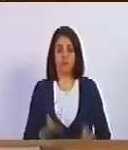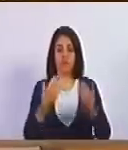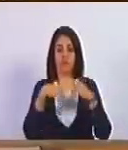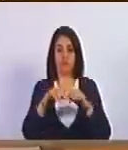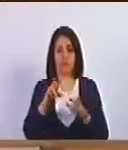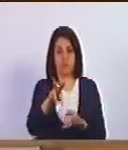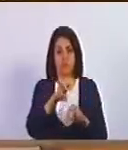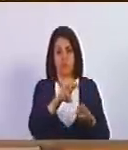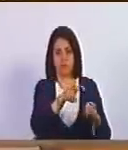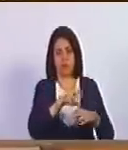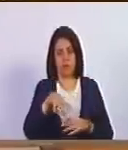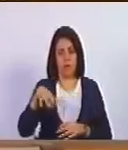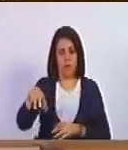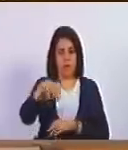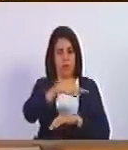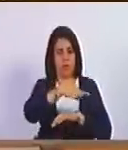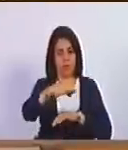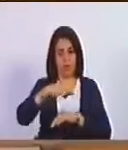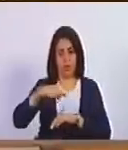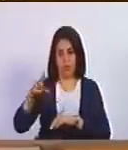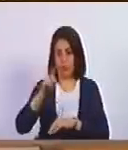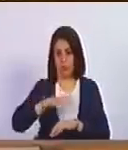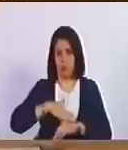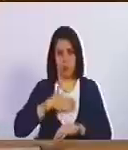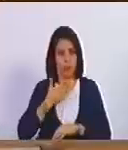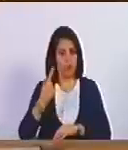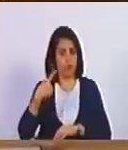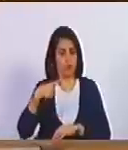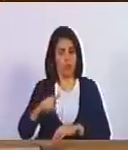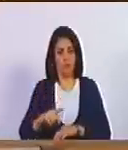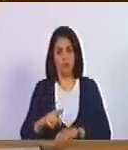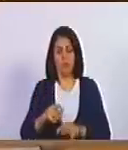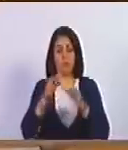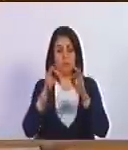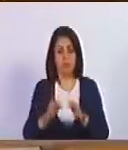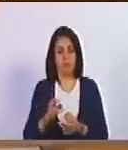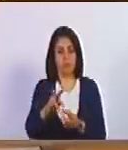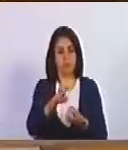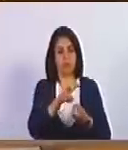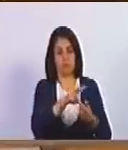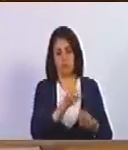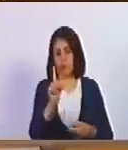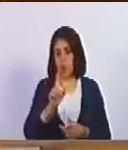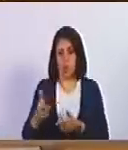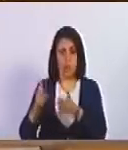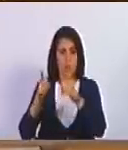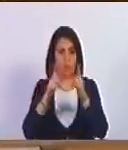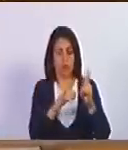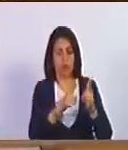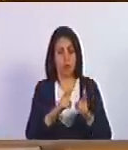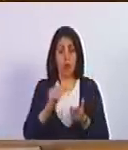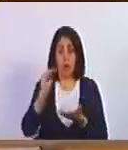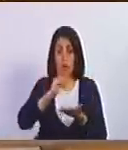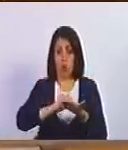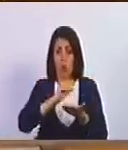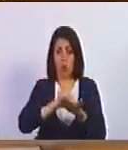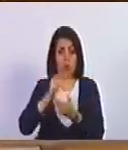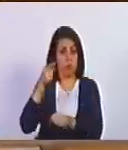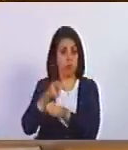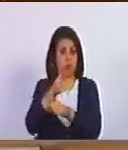tributos estatales y municipales no podrán tener carácter confiscatorio, ni permitir la múltiple